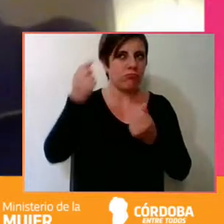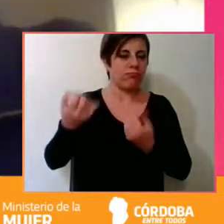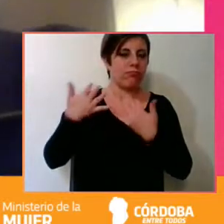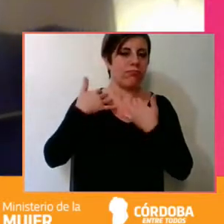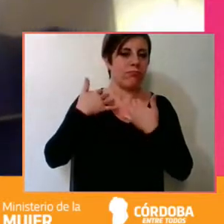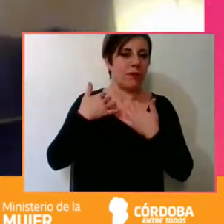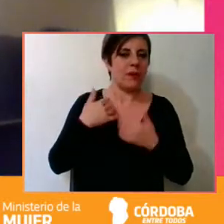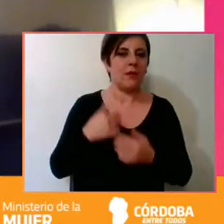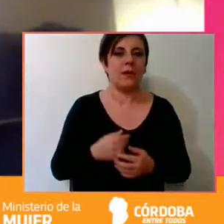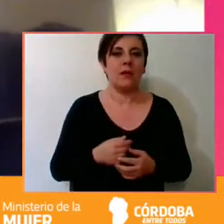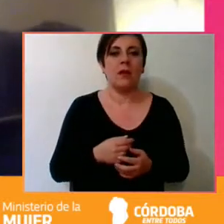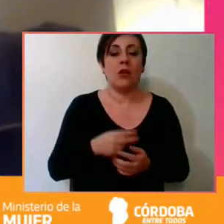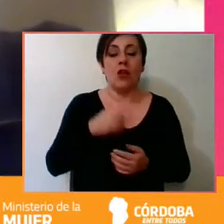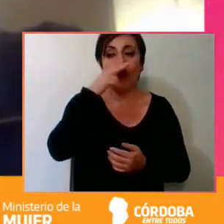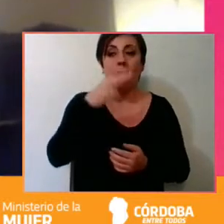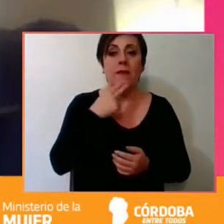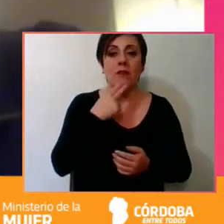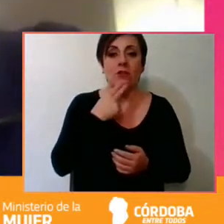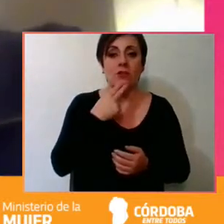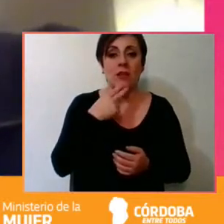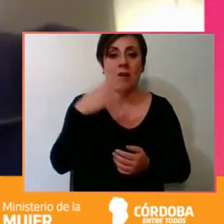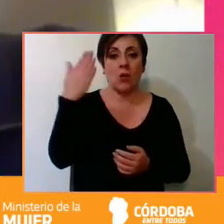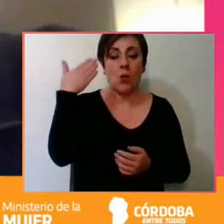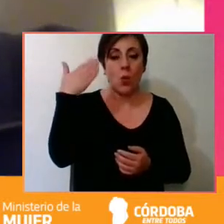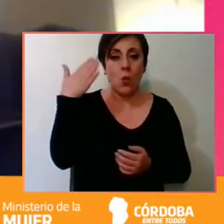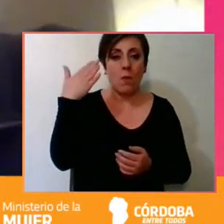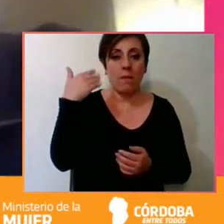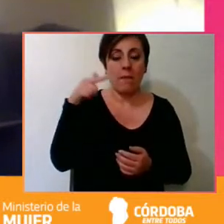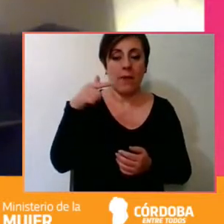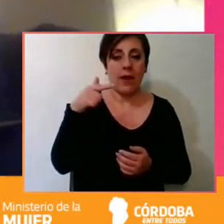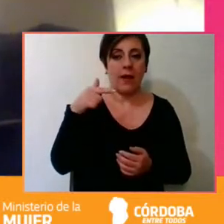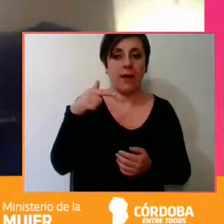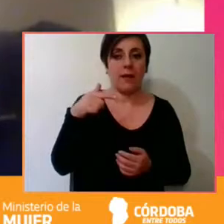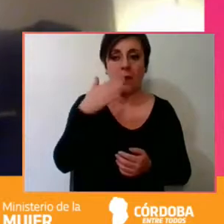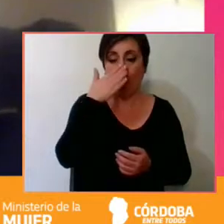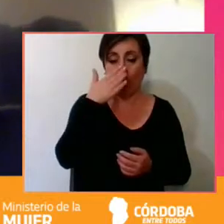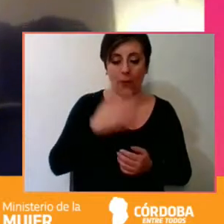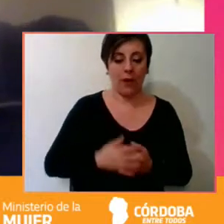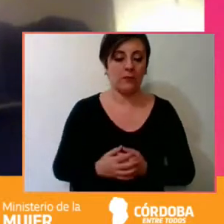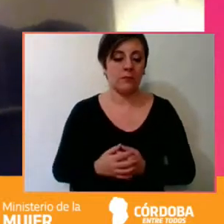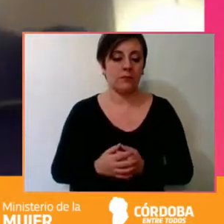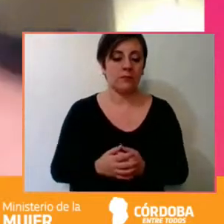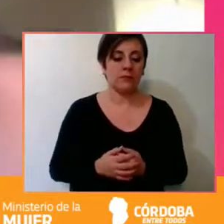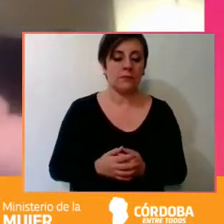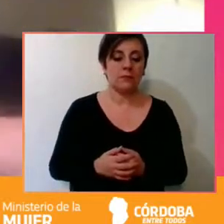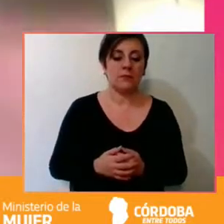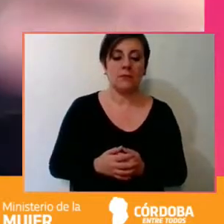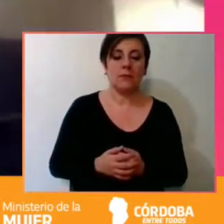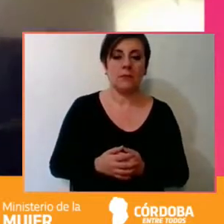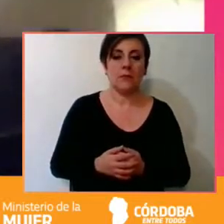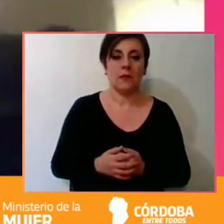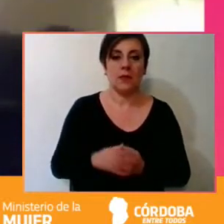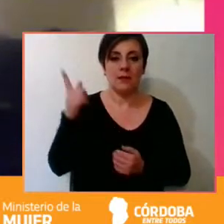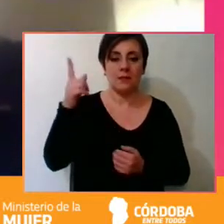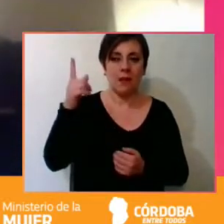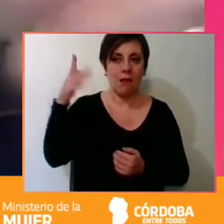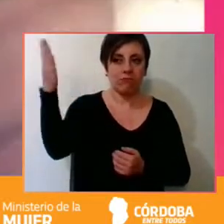2011 la cumbre de Agenda Local de Género que celebramos en Córdoba. Precisamente esa cumbre quiso